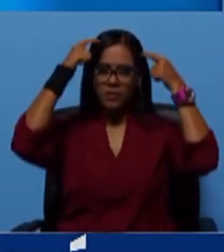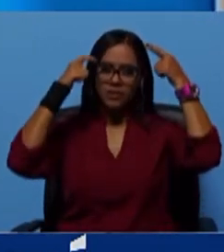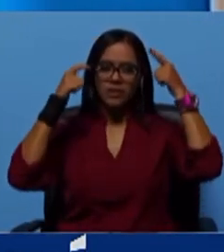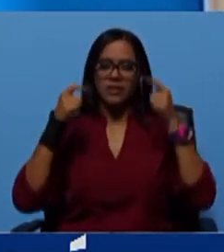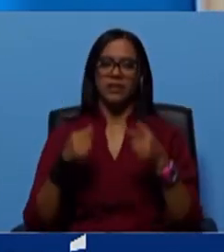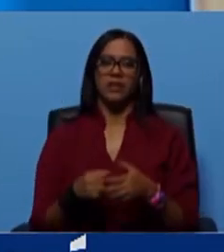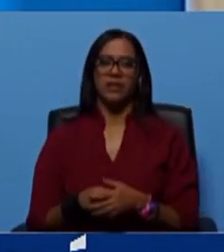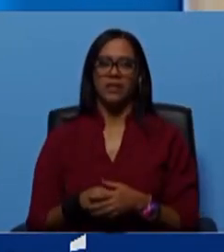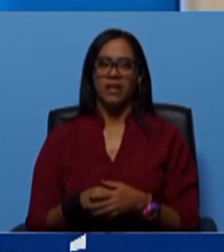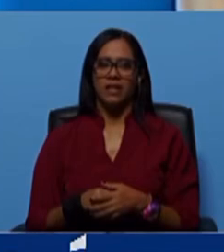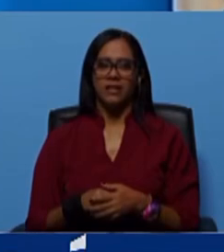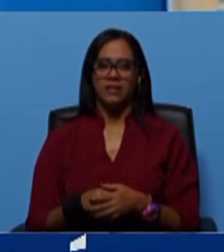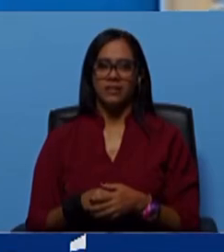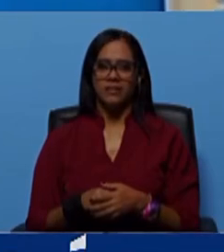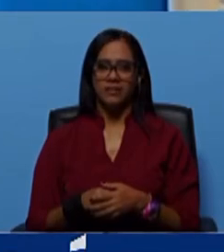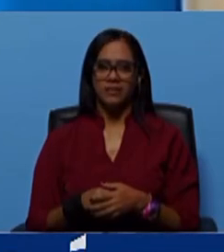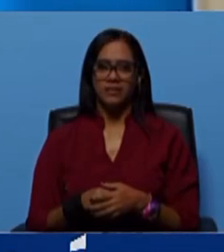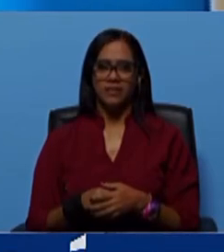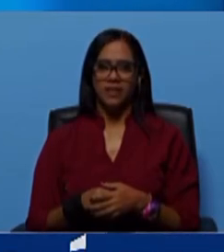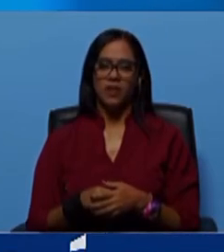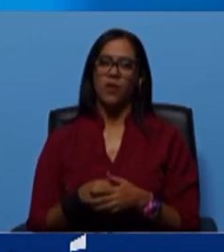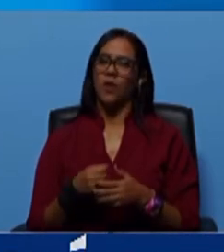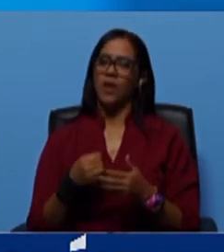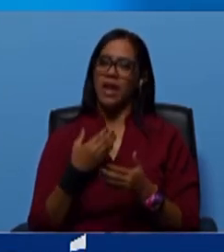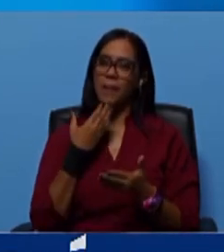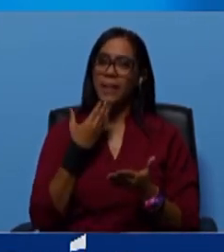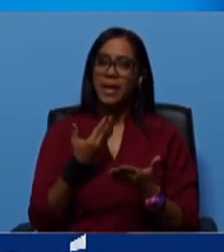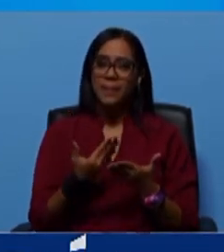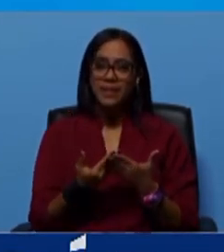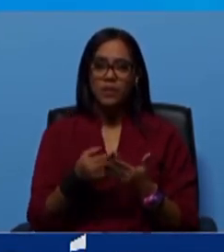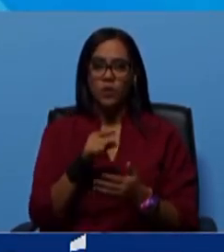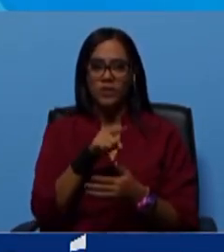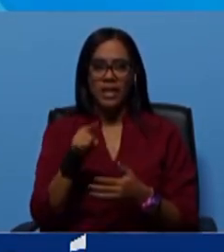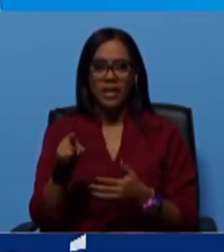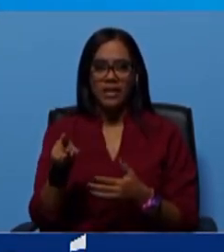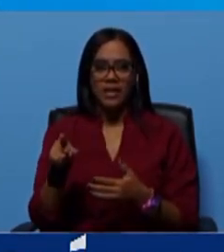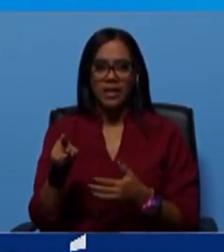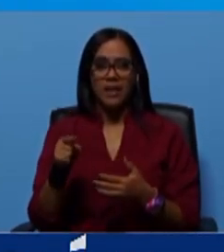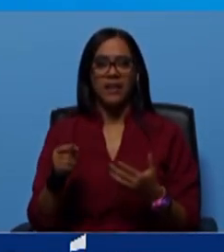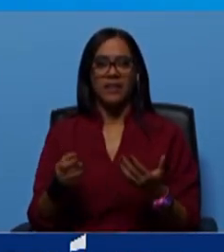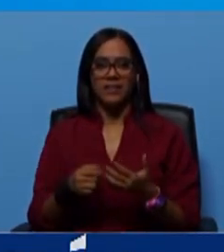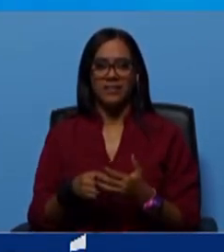de panaderos Hugo Chávez, con el permiso de ustedes. Ah,